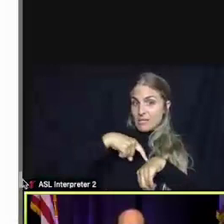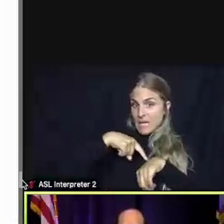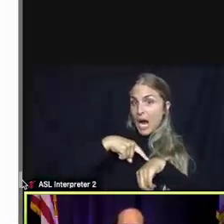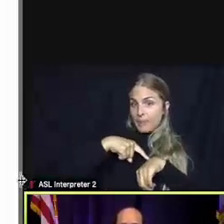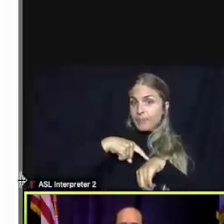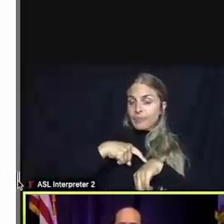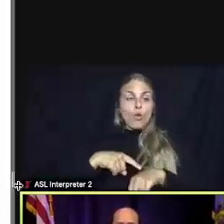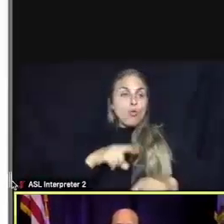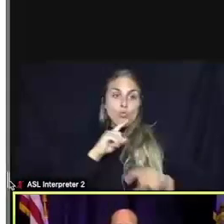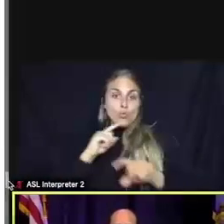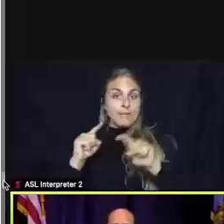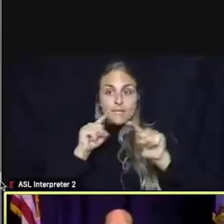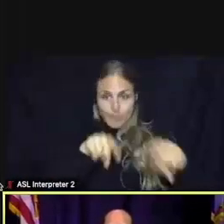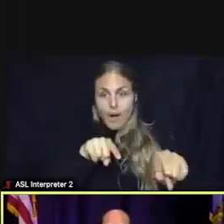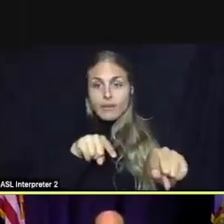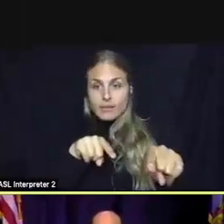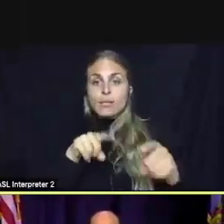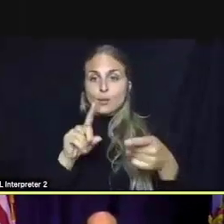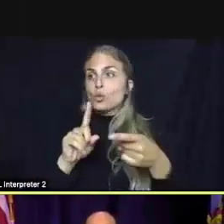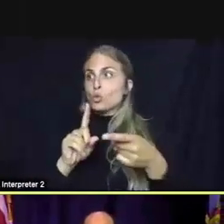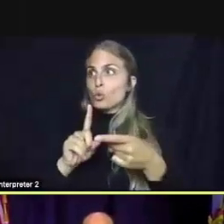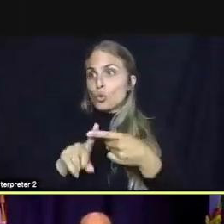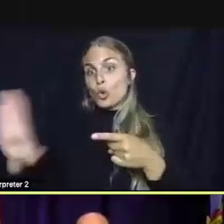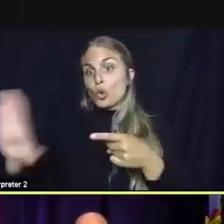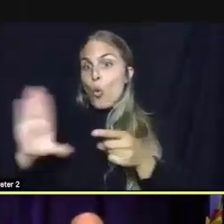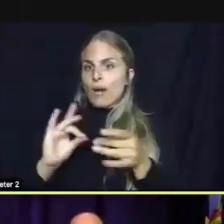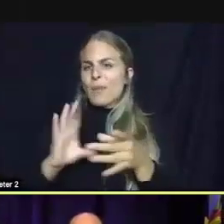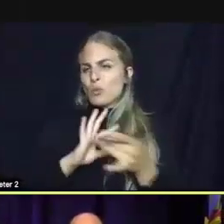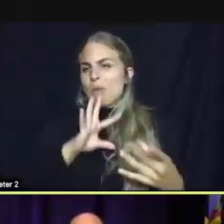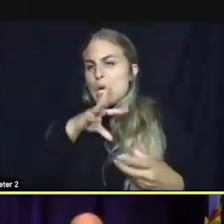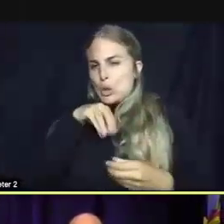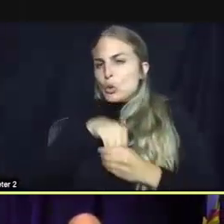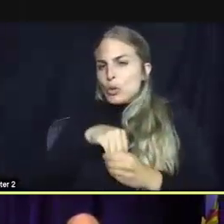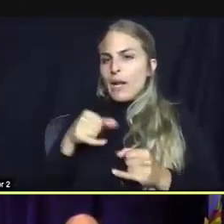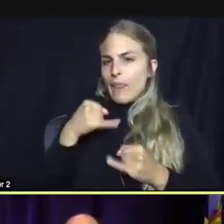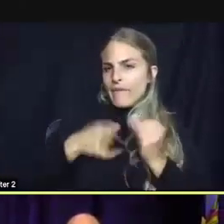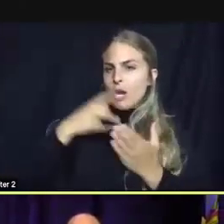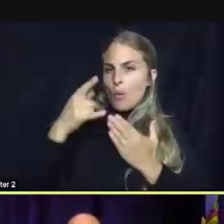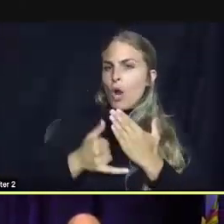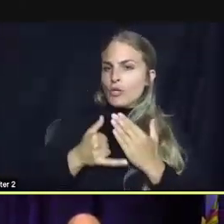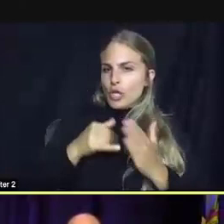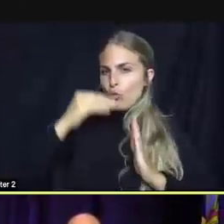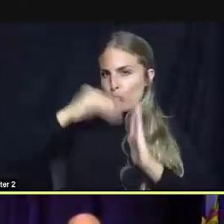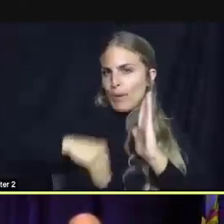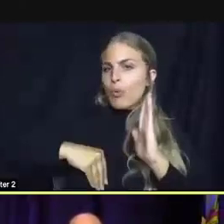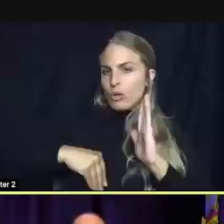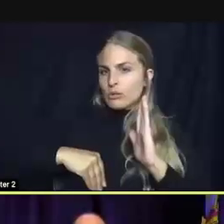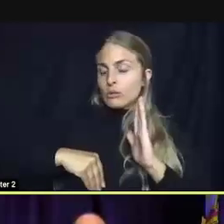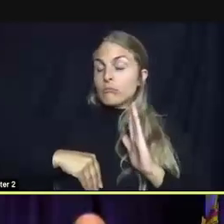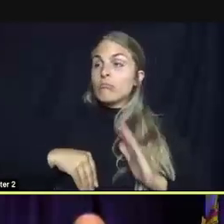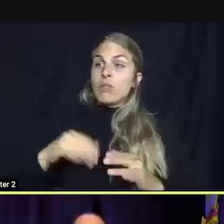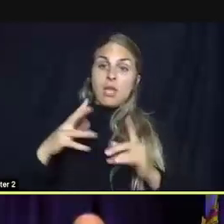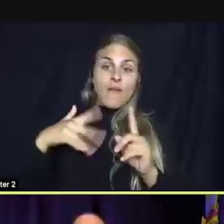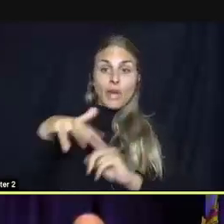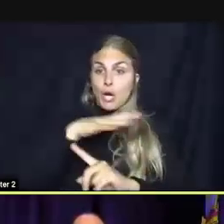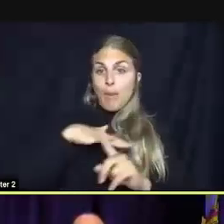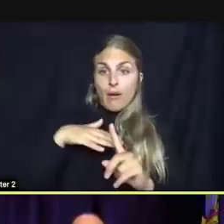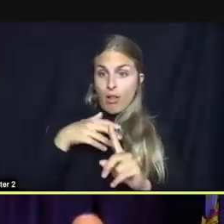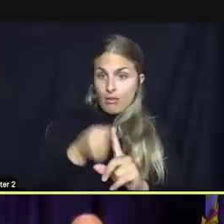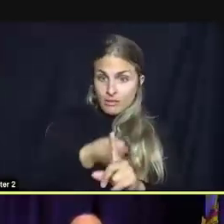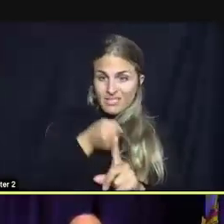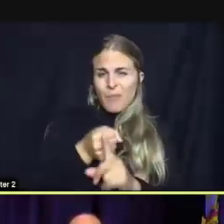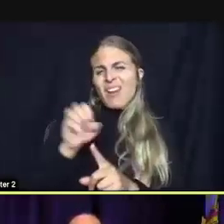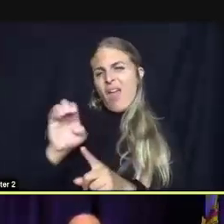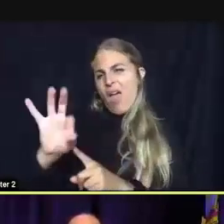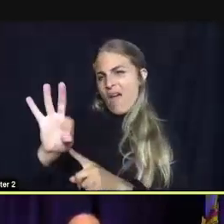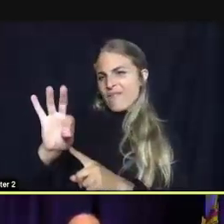agencias revisarán los comentarios públicos presentados durante ese periodo de 60 días. Las respuestas de los comentarios